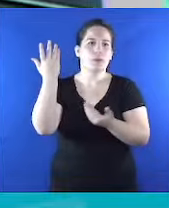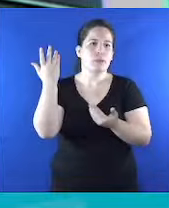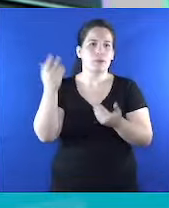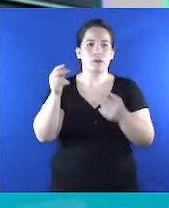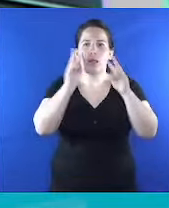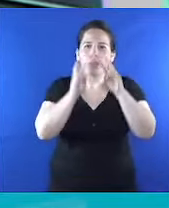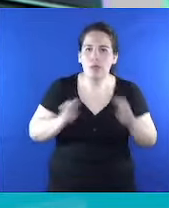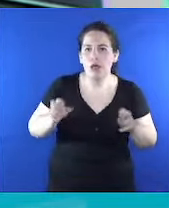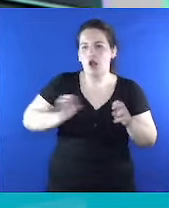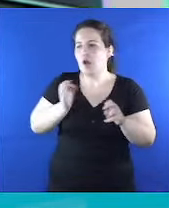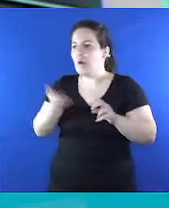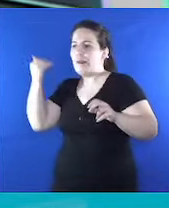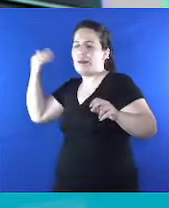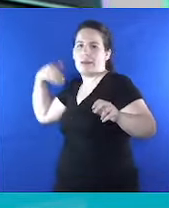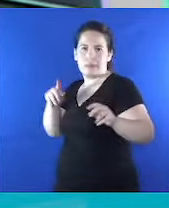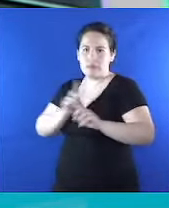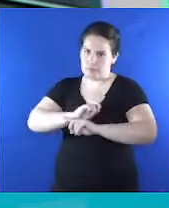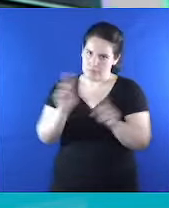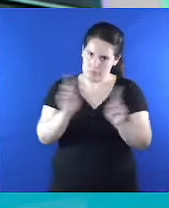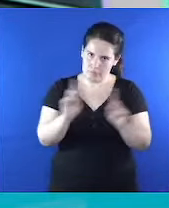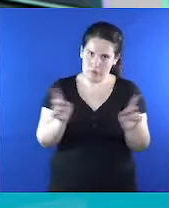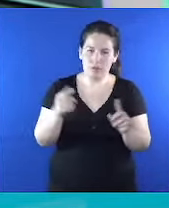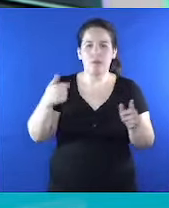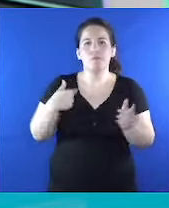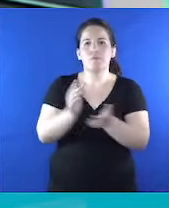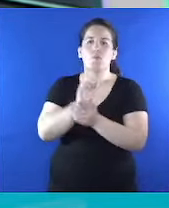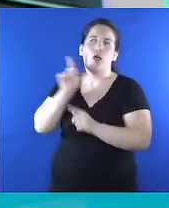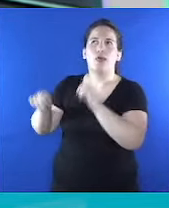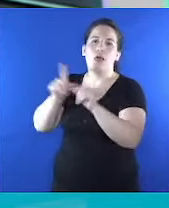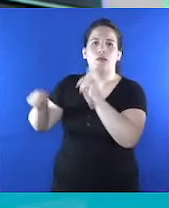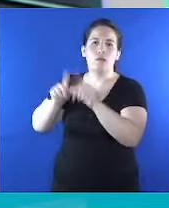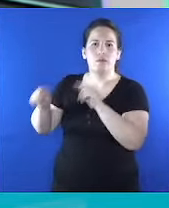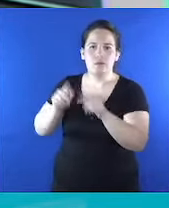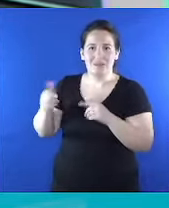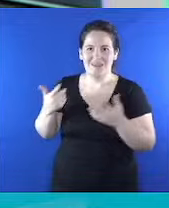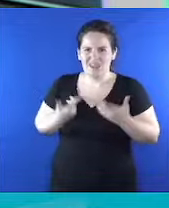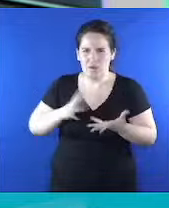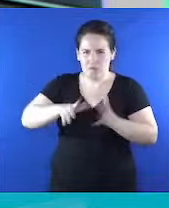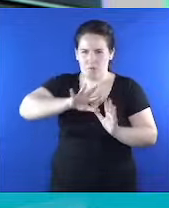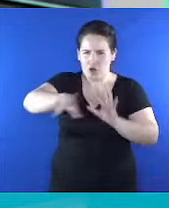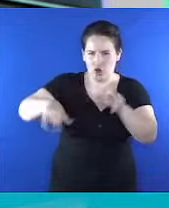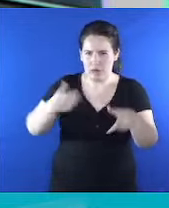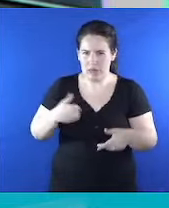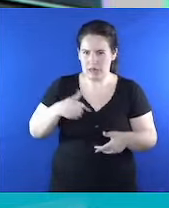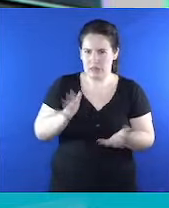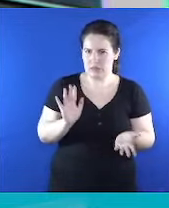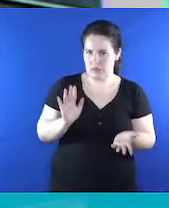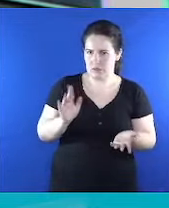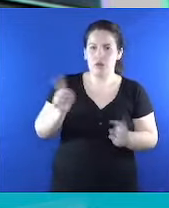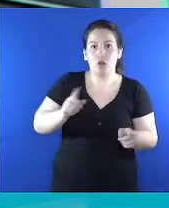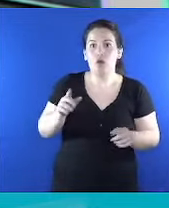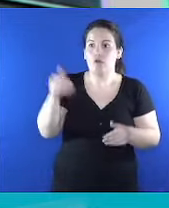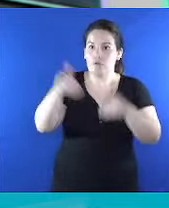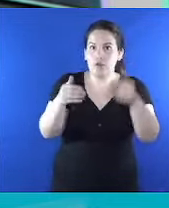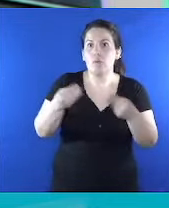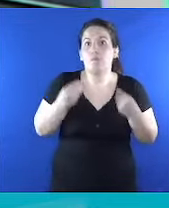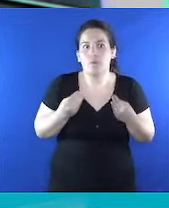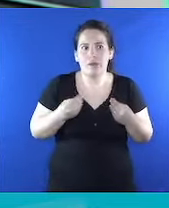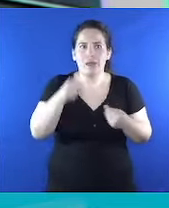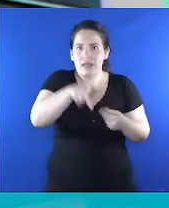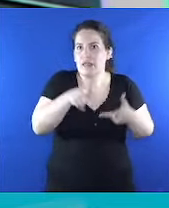gobiernos anterior y que va bajo esa pátina de denuncias se estén robando la Argentina lo votaron porque dijo que iba a